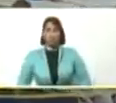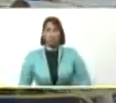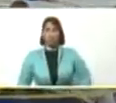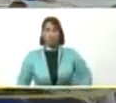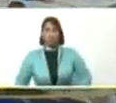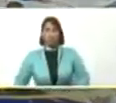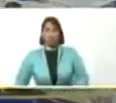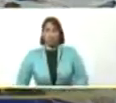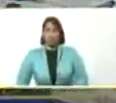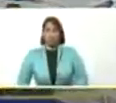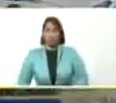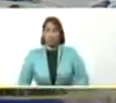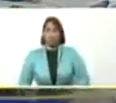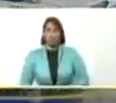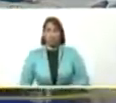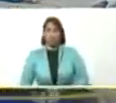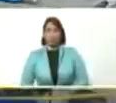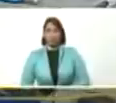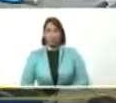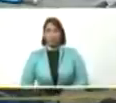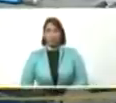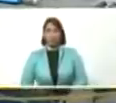Tomen nota.